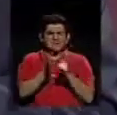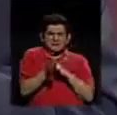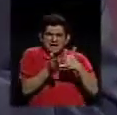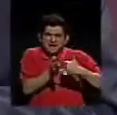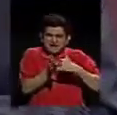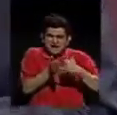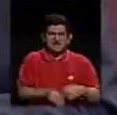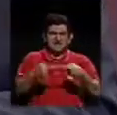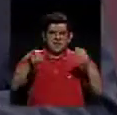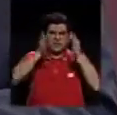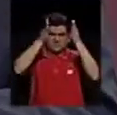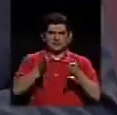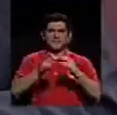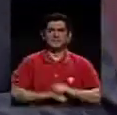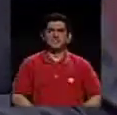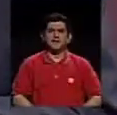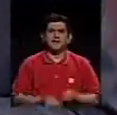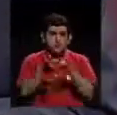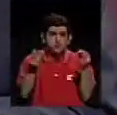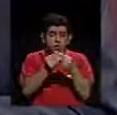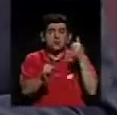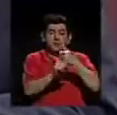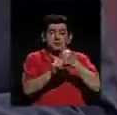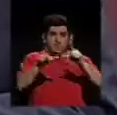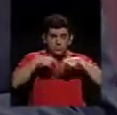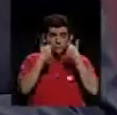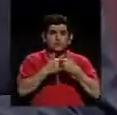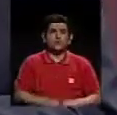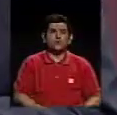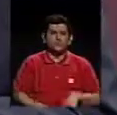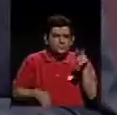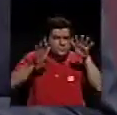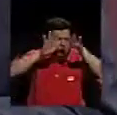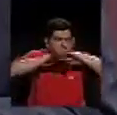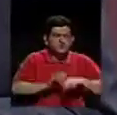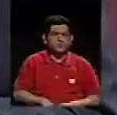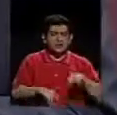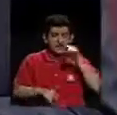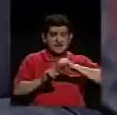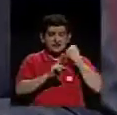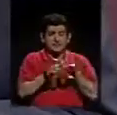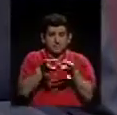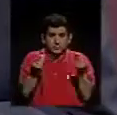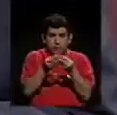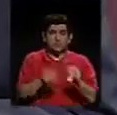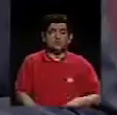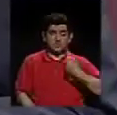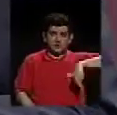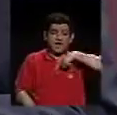debilitamiento contra los magistrados, producida por las mismas fuerzas oscuras que han conestado este triste episodio de nuestra